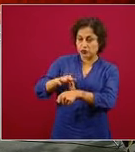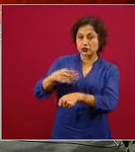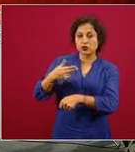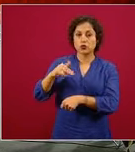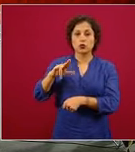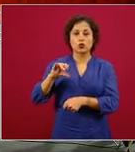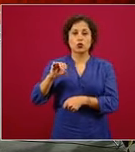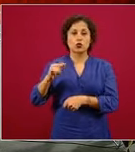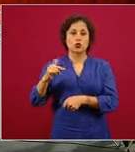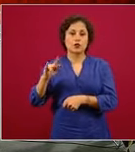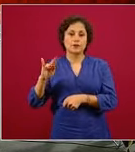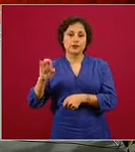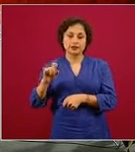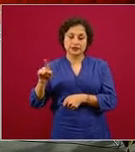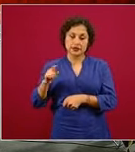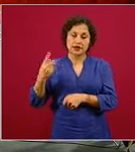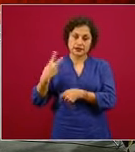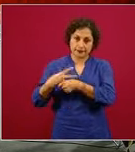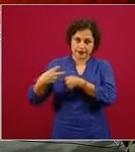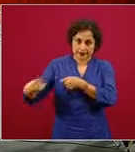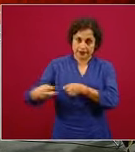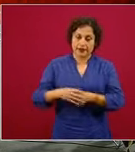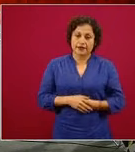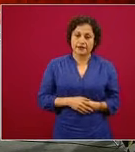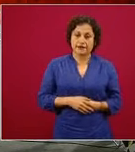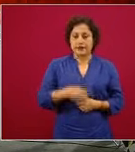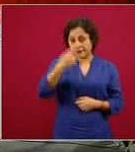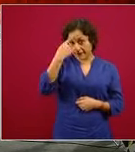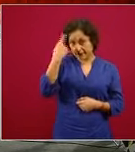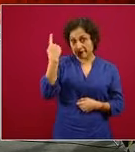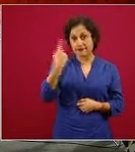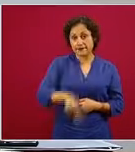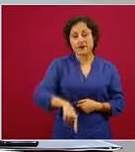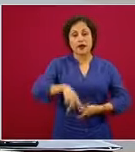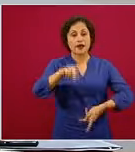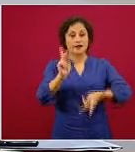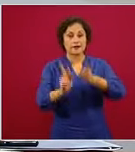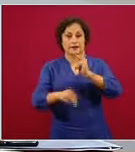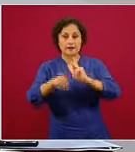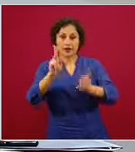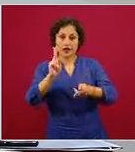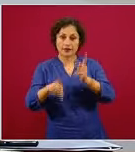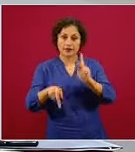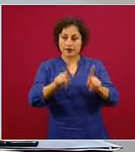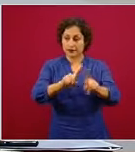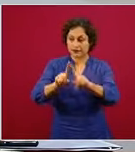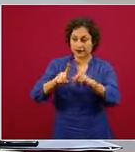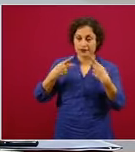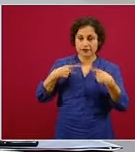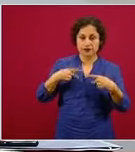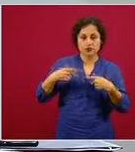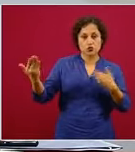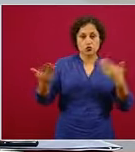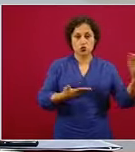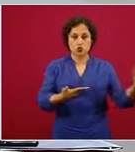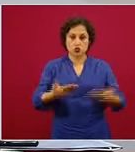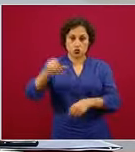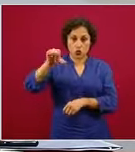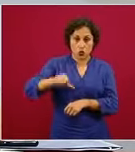por invitarme a este diálogo permanente con los asiduos asistentes a esta conferencia, que es la